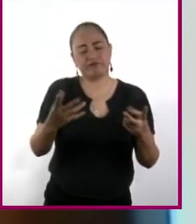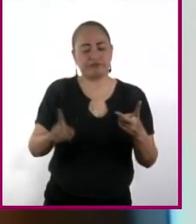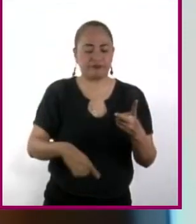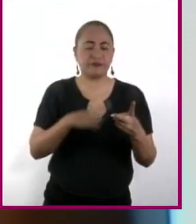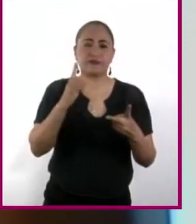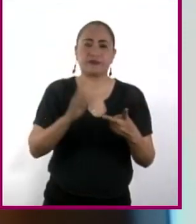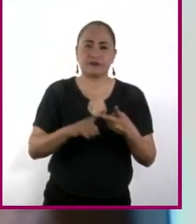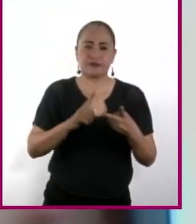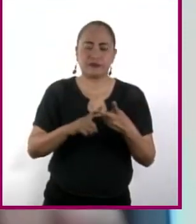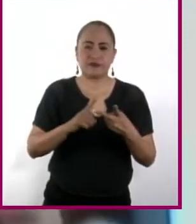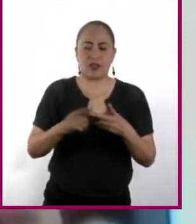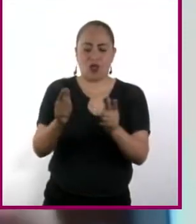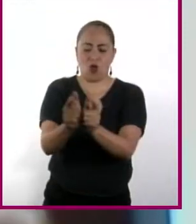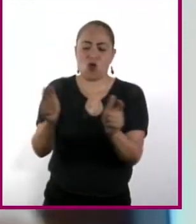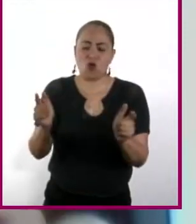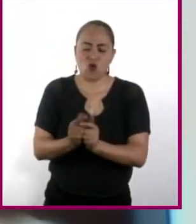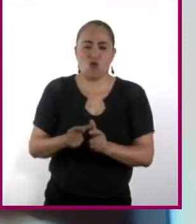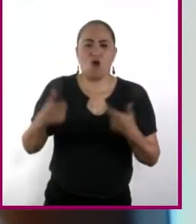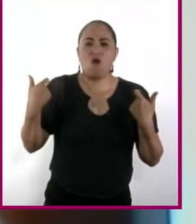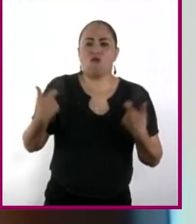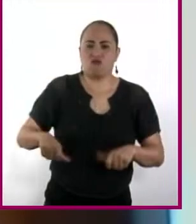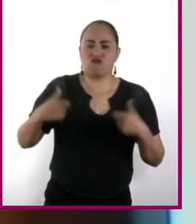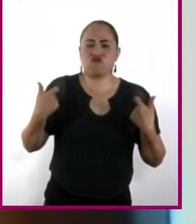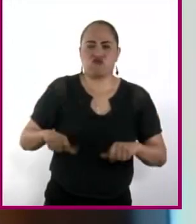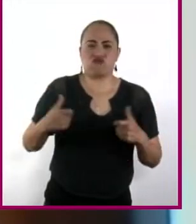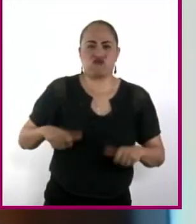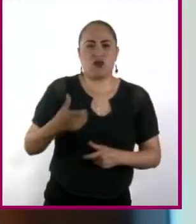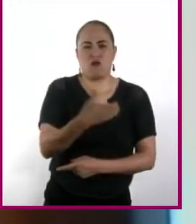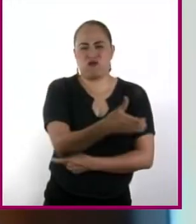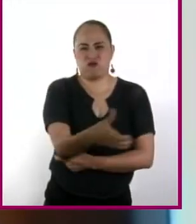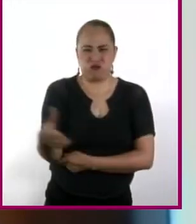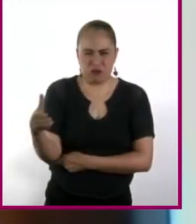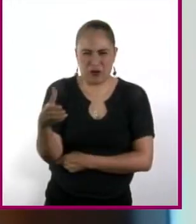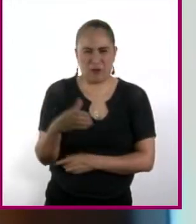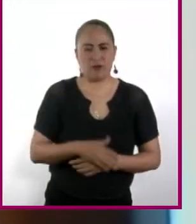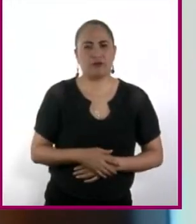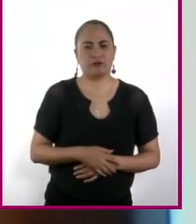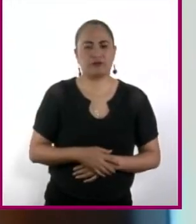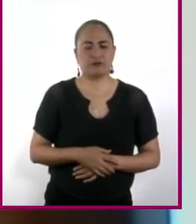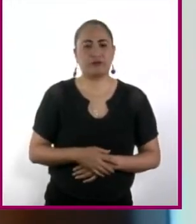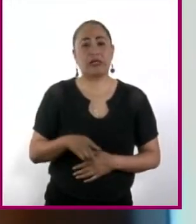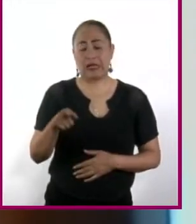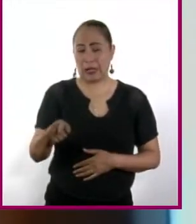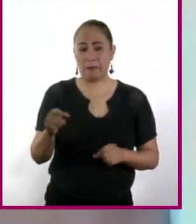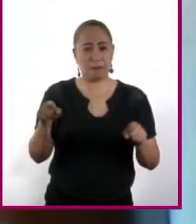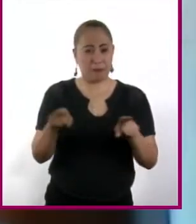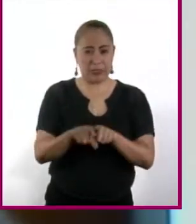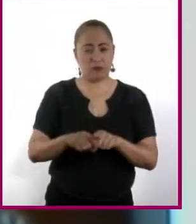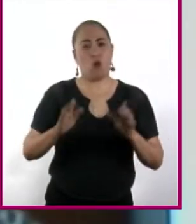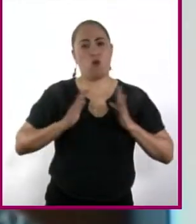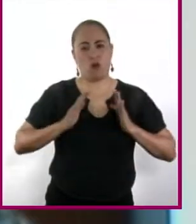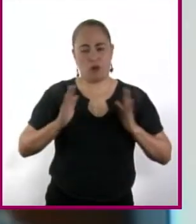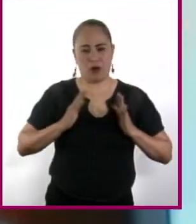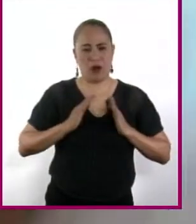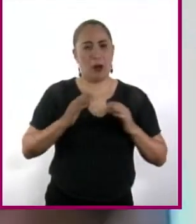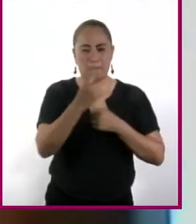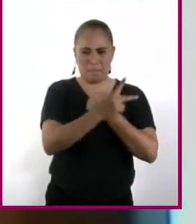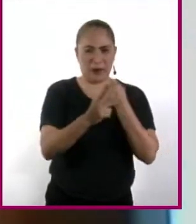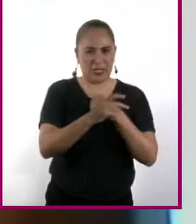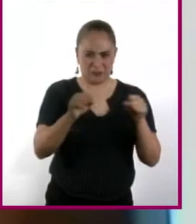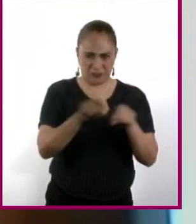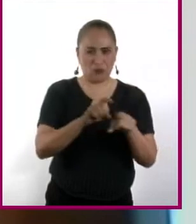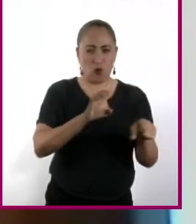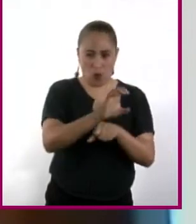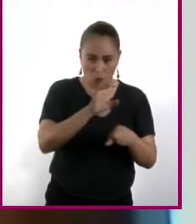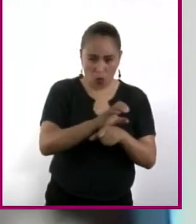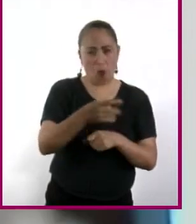la vieja burguesía agraria que mediante paramilitares, no solamente en Colombia, sino también aquí